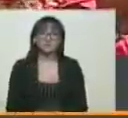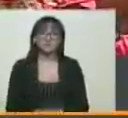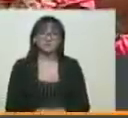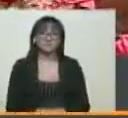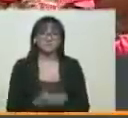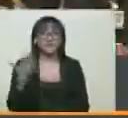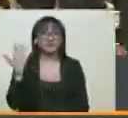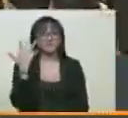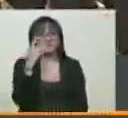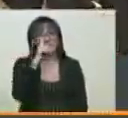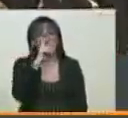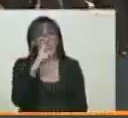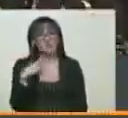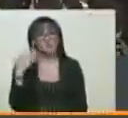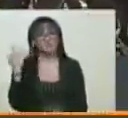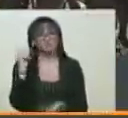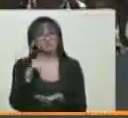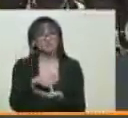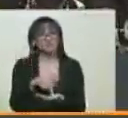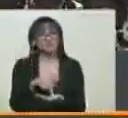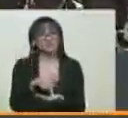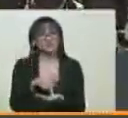Hace 5 años estuve aquí.